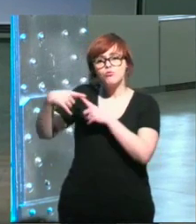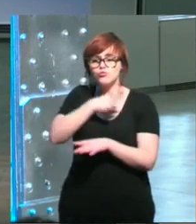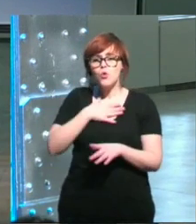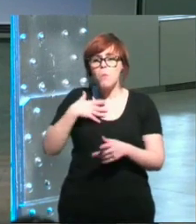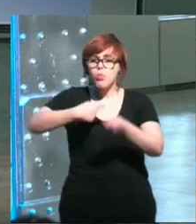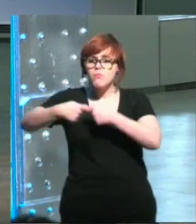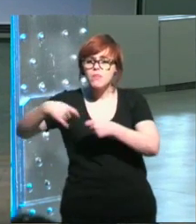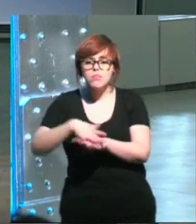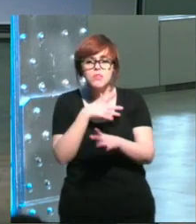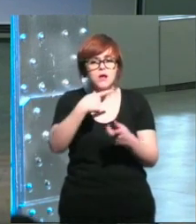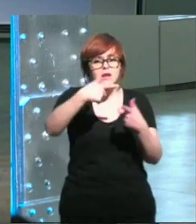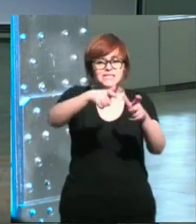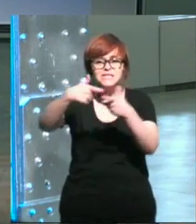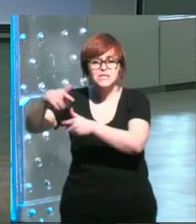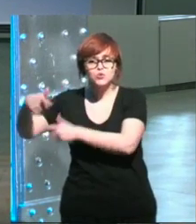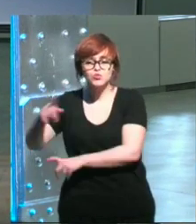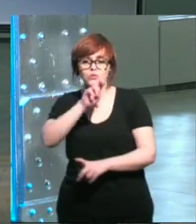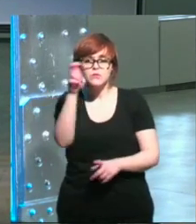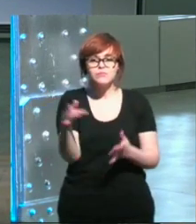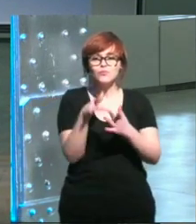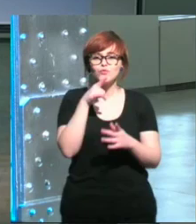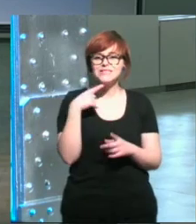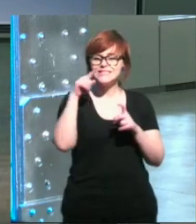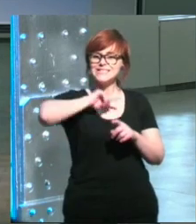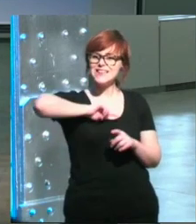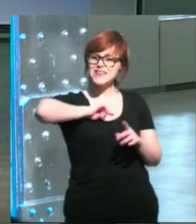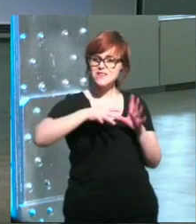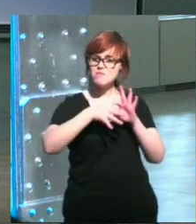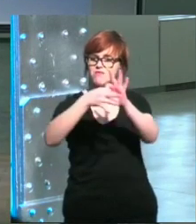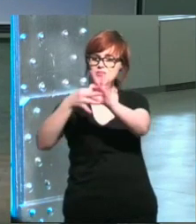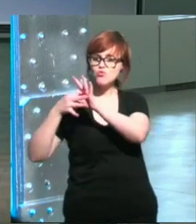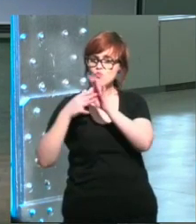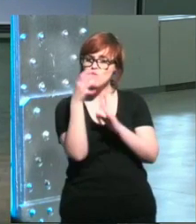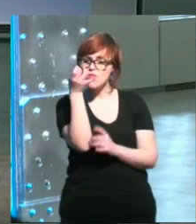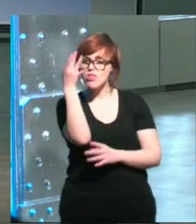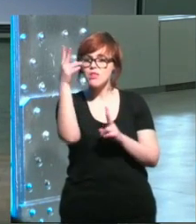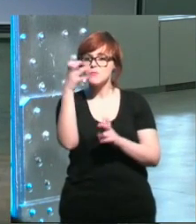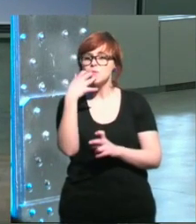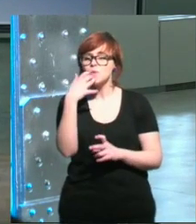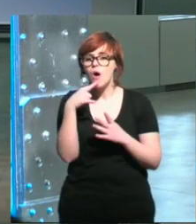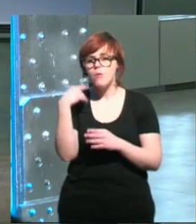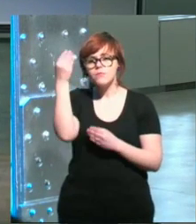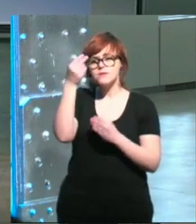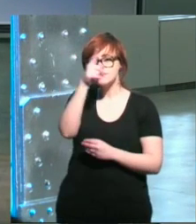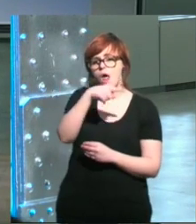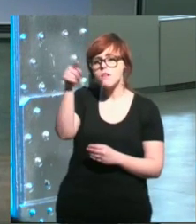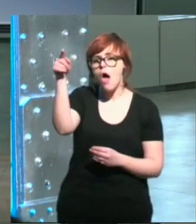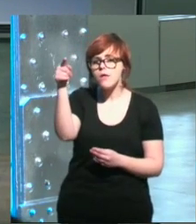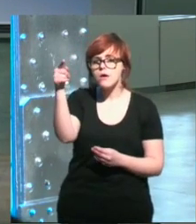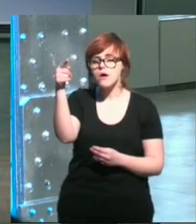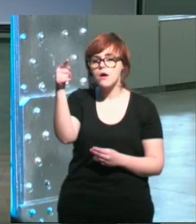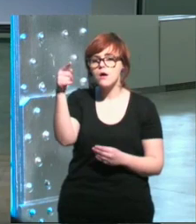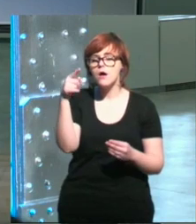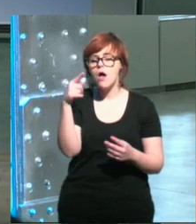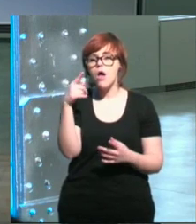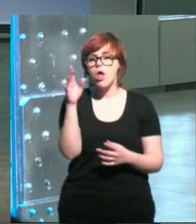asociándolo a ciertos feelings, como lo dicen en Estados Unidos, a la idea de que cuando piensas en Nike, piensas, por supuesto, en